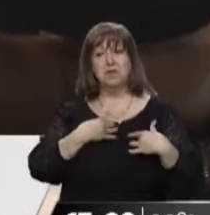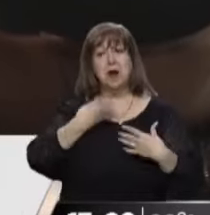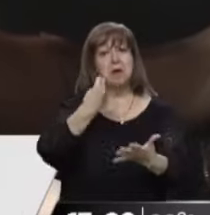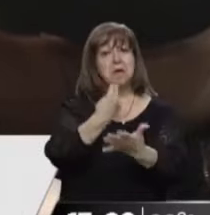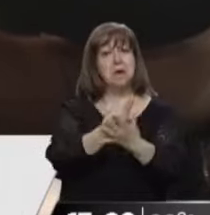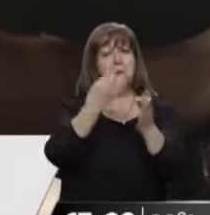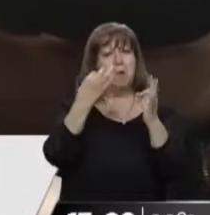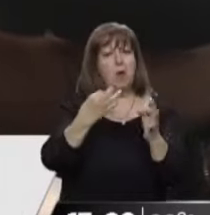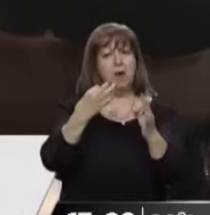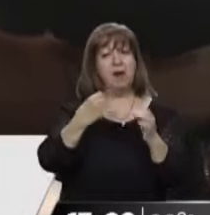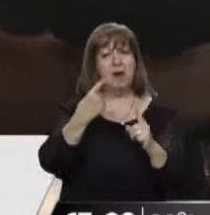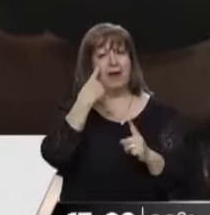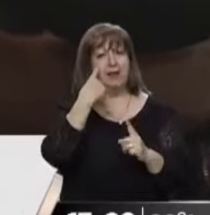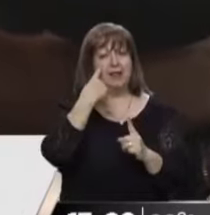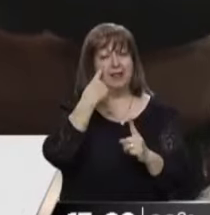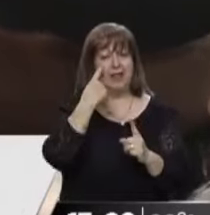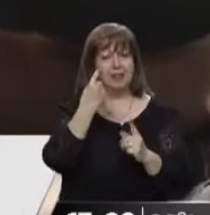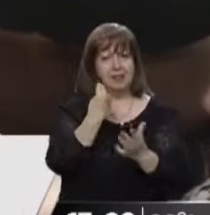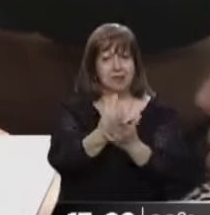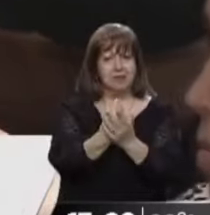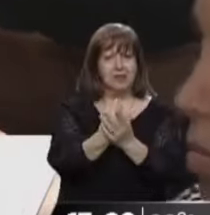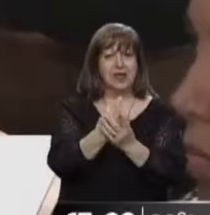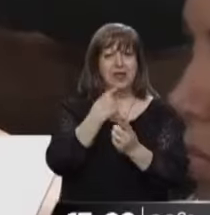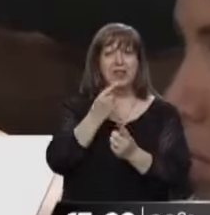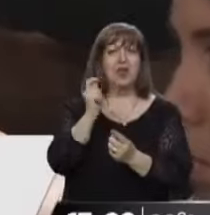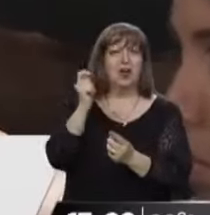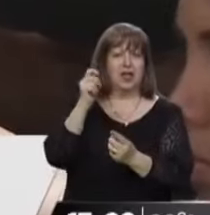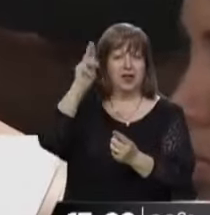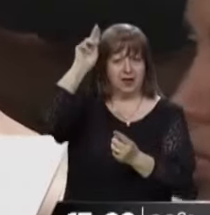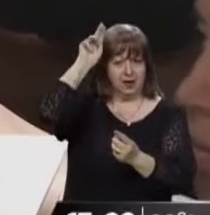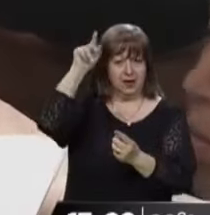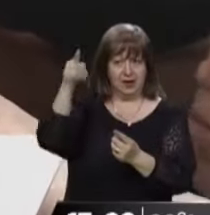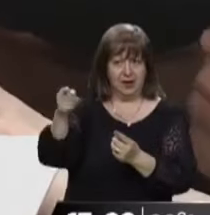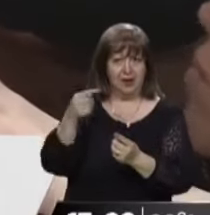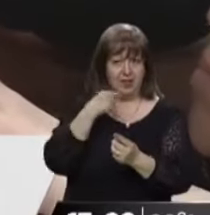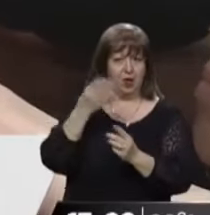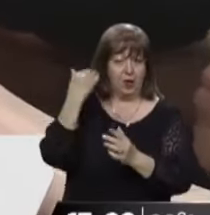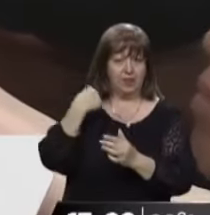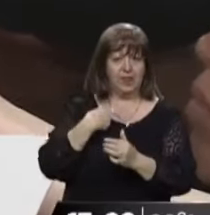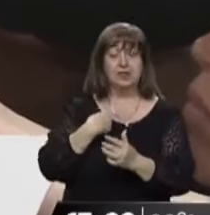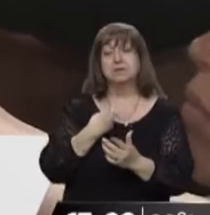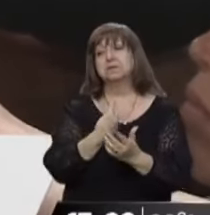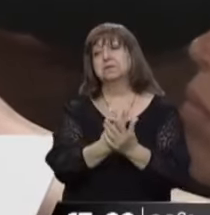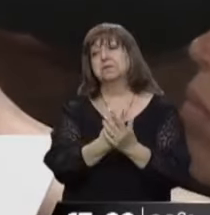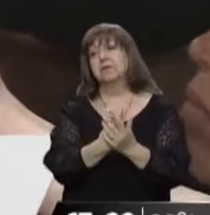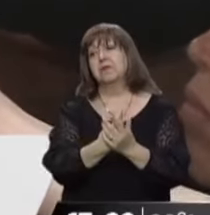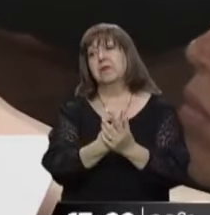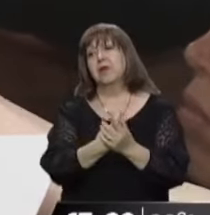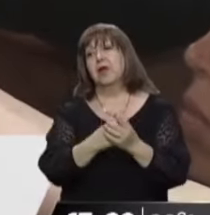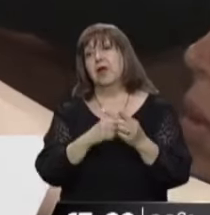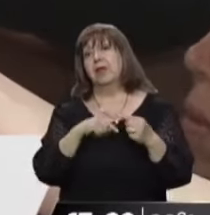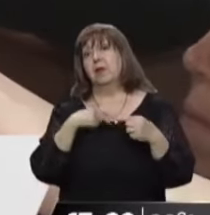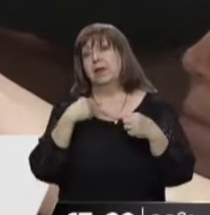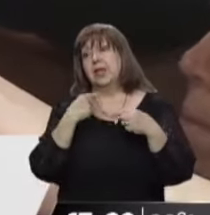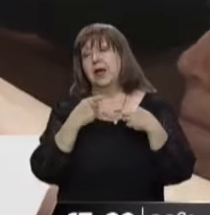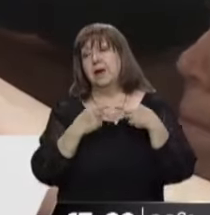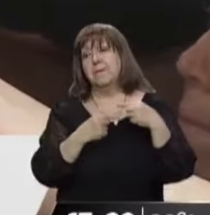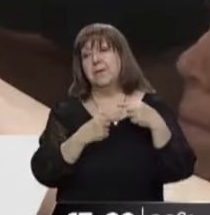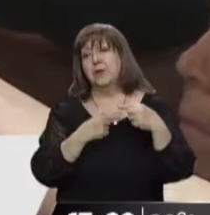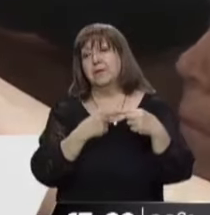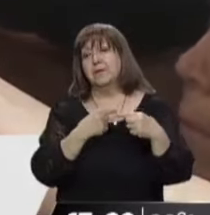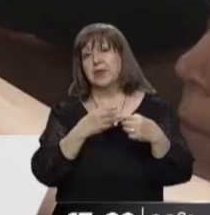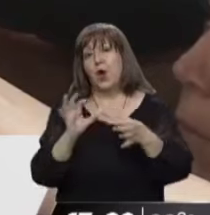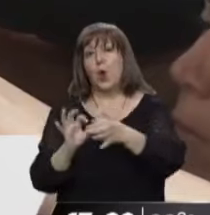dicho por el gobernador que va a asumir el 10 de diciembre. Cuando yo estoy justamente en la Unión